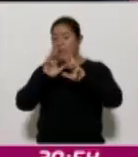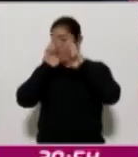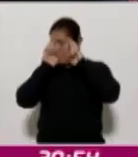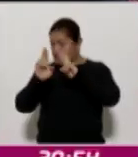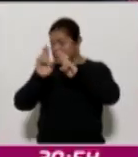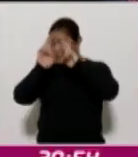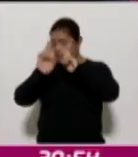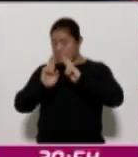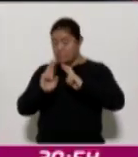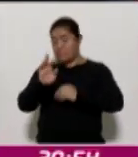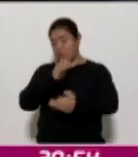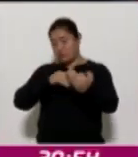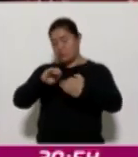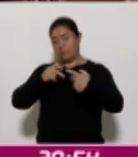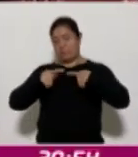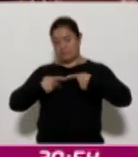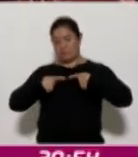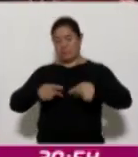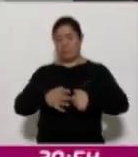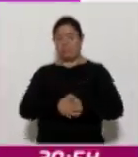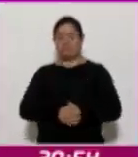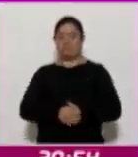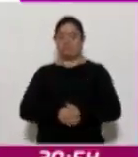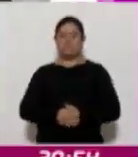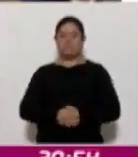a los derechos de las personas.